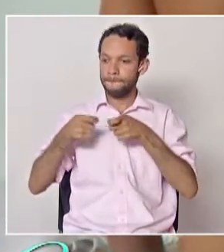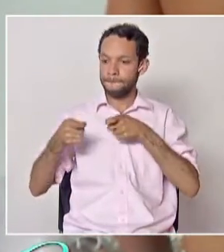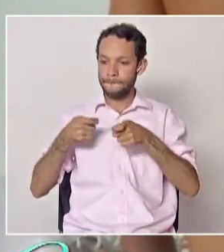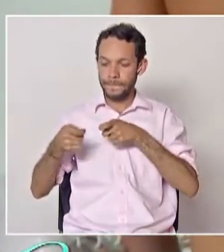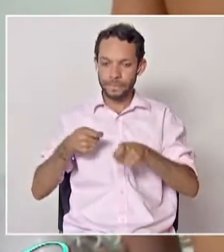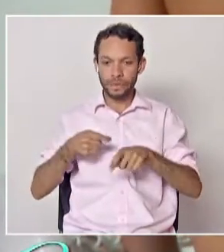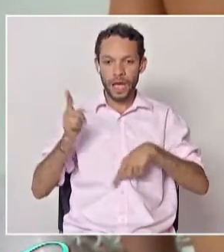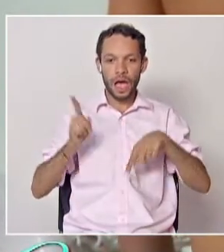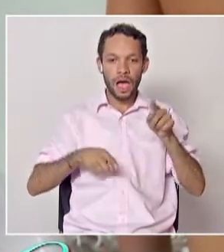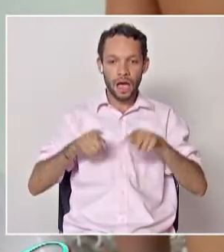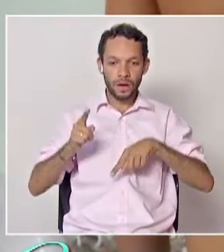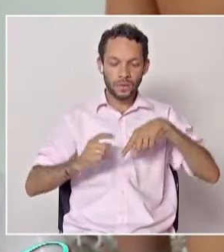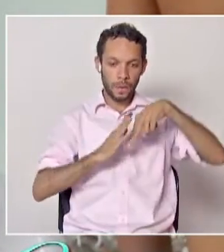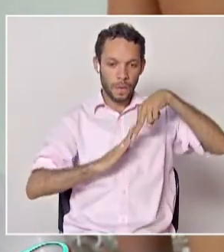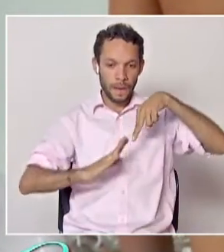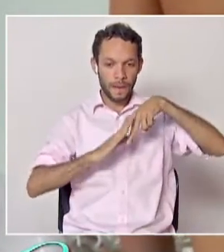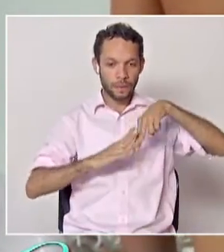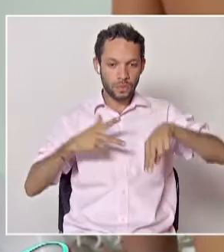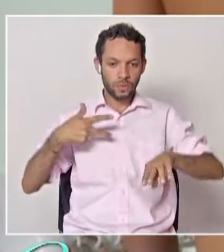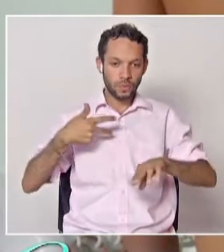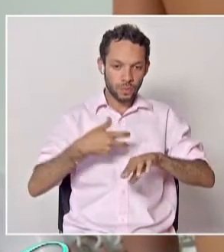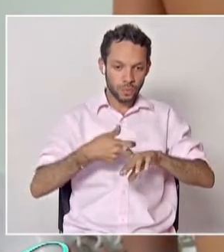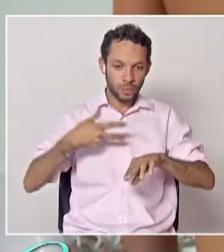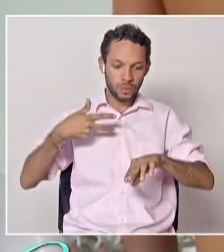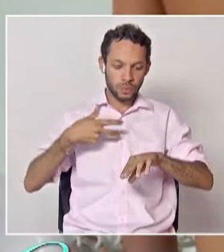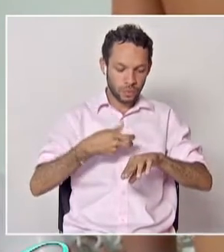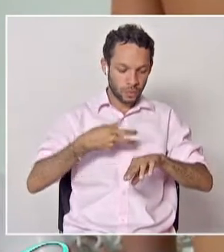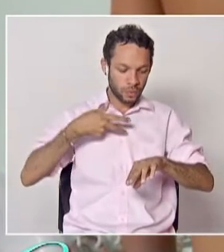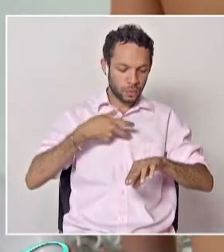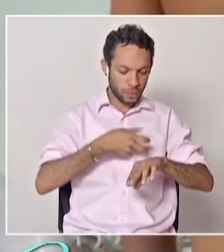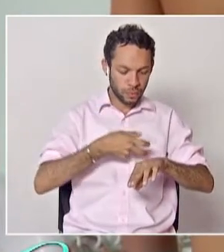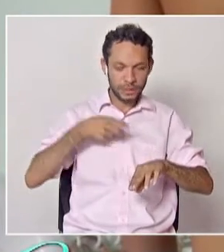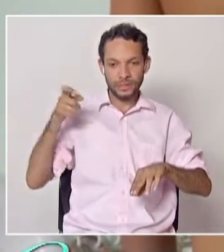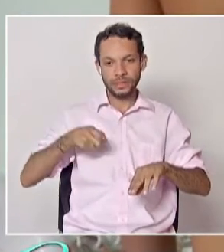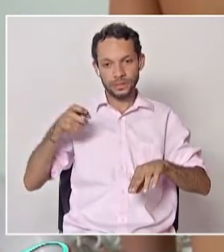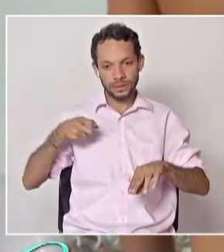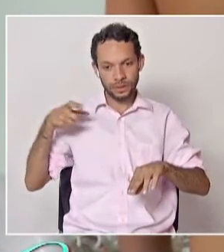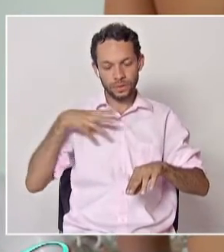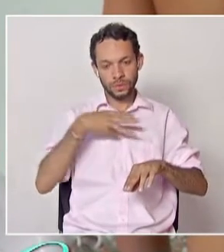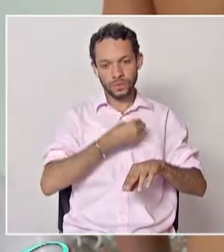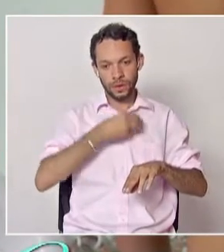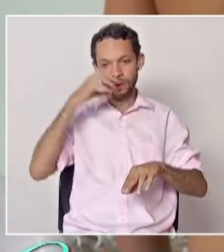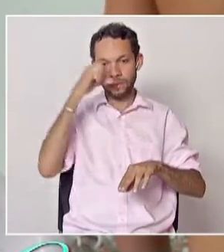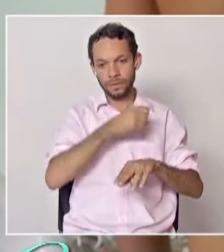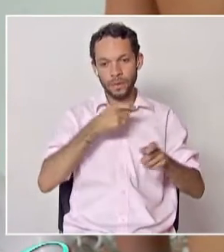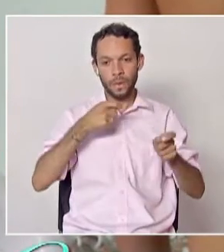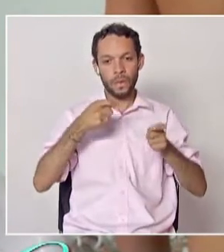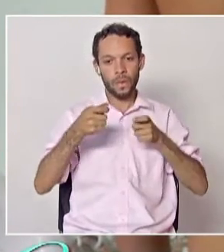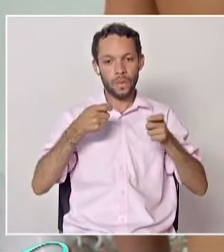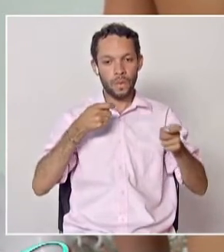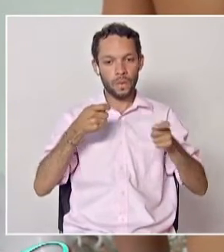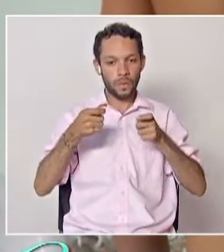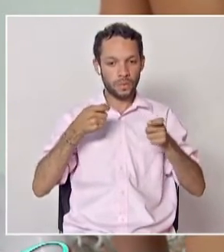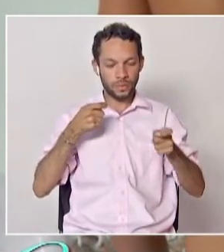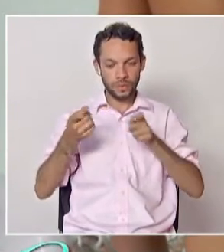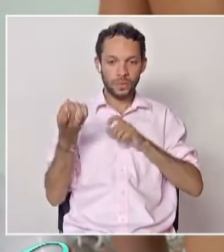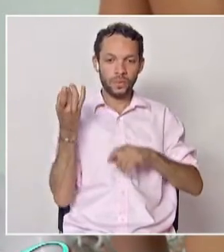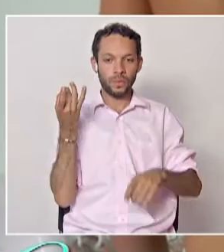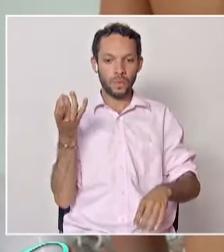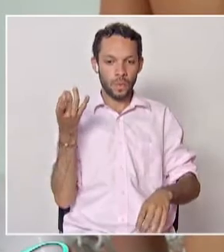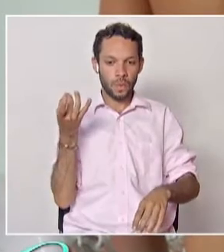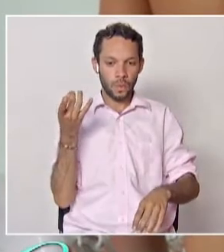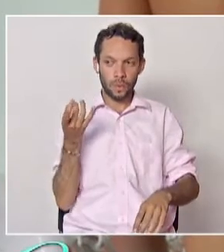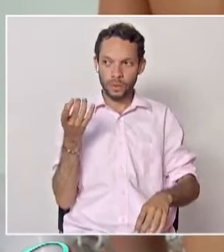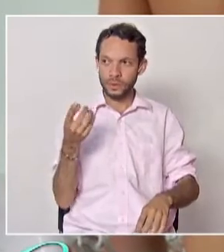las venas, después de un ecodoppler lo puedo inyectar, y eso es lo que tenemos que tener claro en el manejo del dolor cuando es